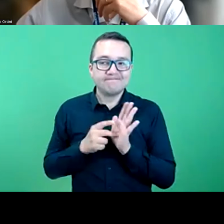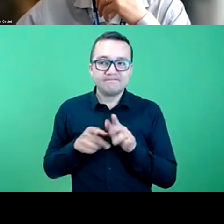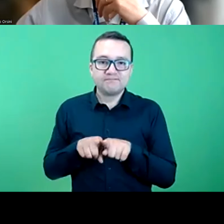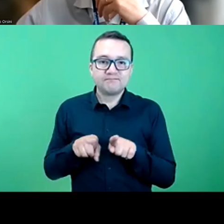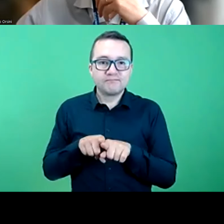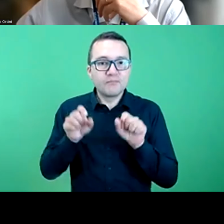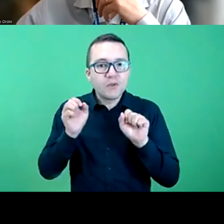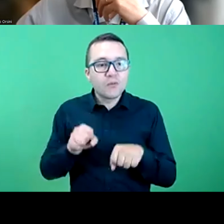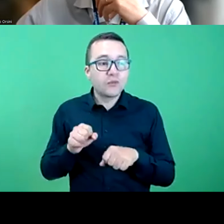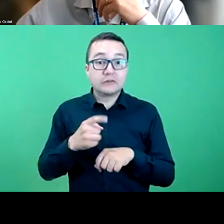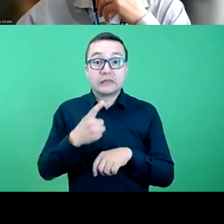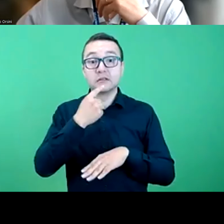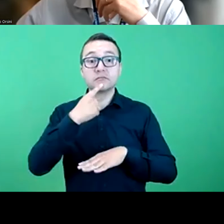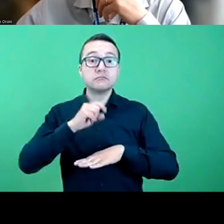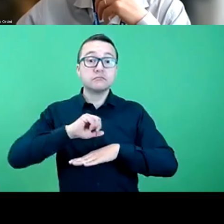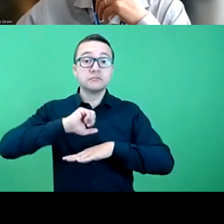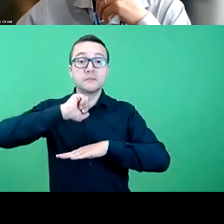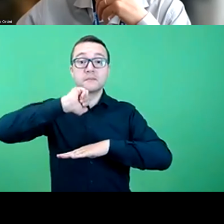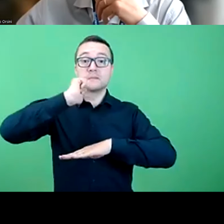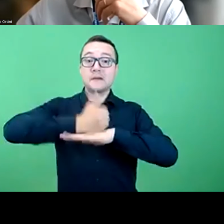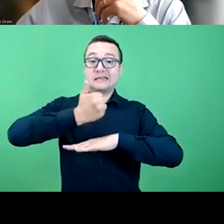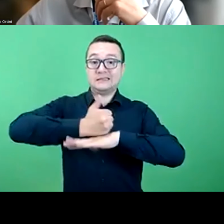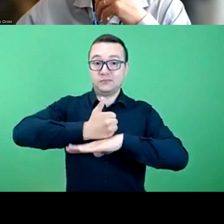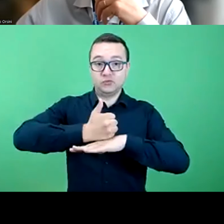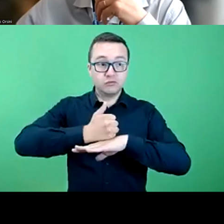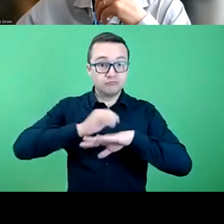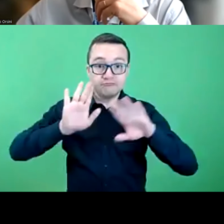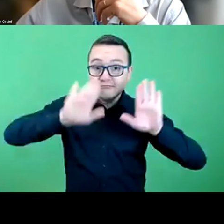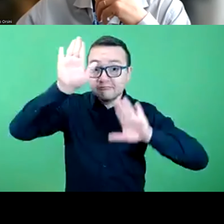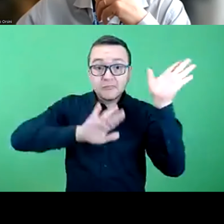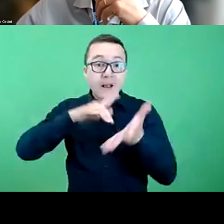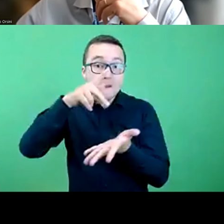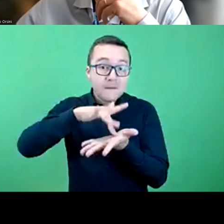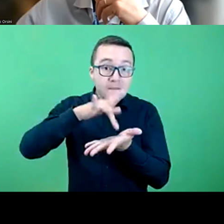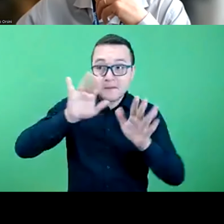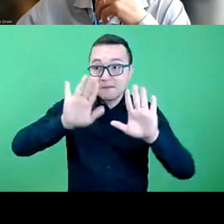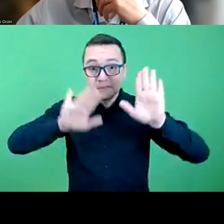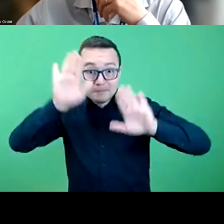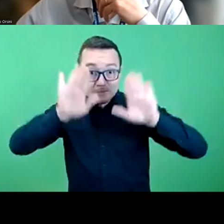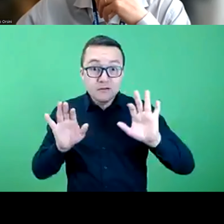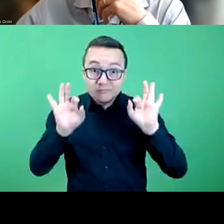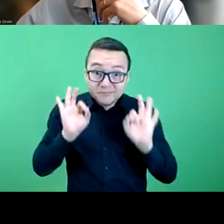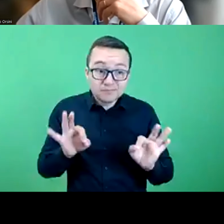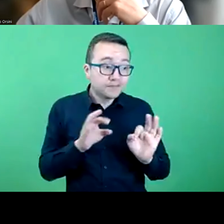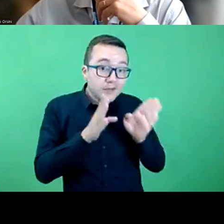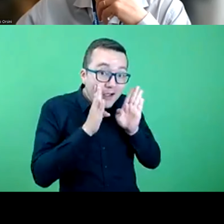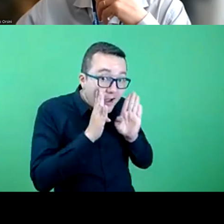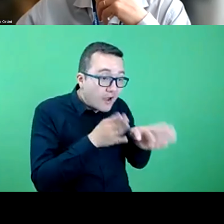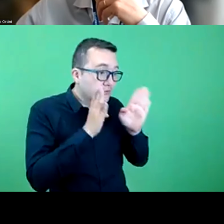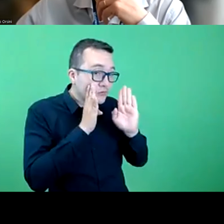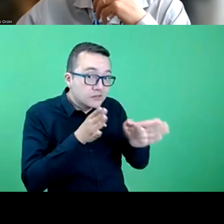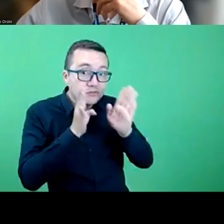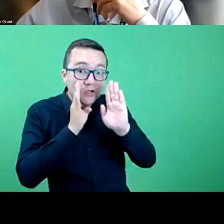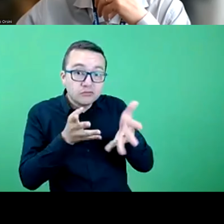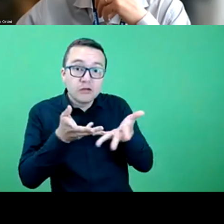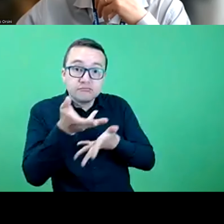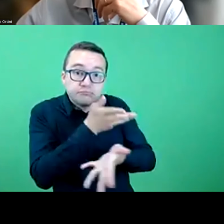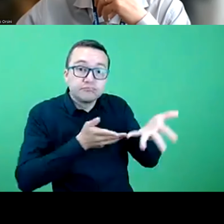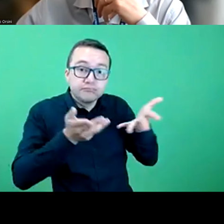participación tanto a nivel del día a día clínico de la atención como de elementos de sistema,